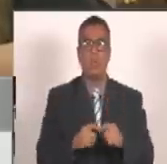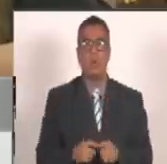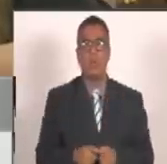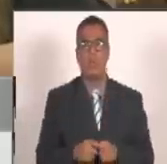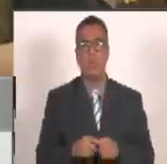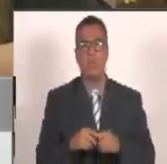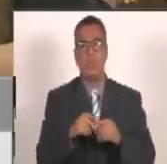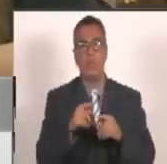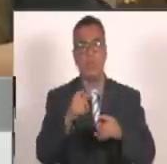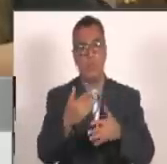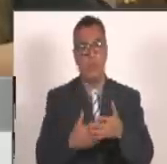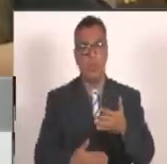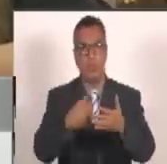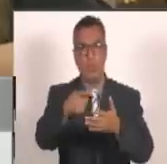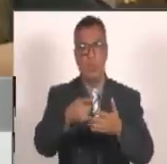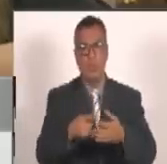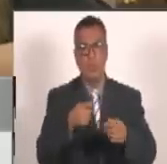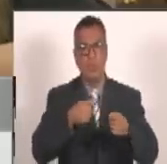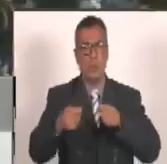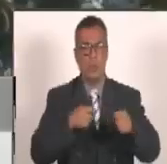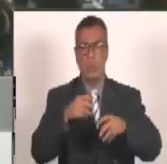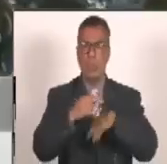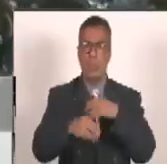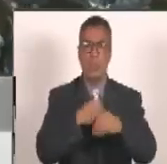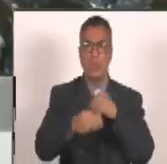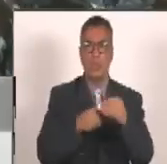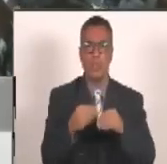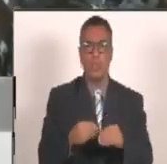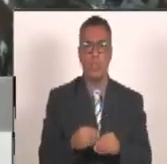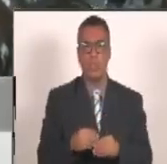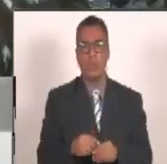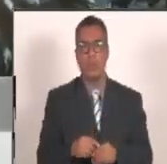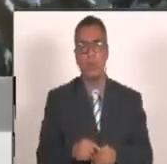mediante la cual remite informe de actividades realizadas